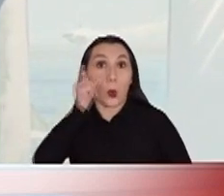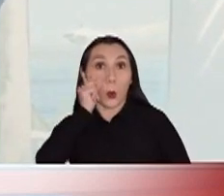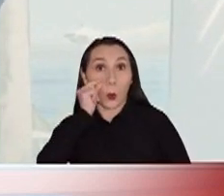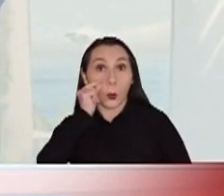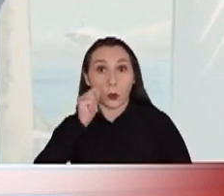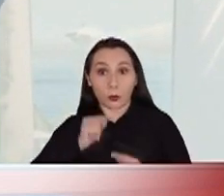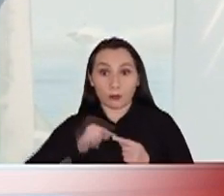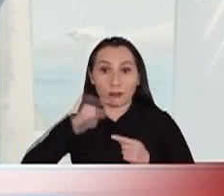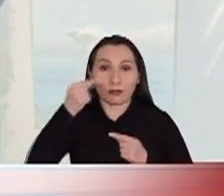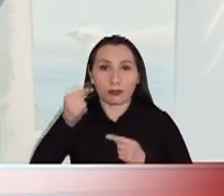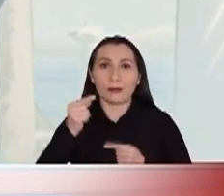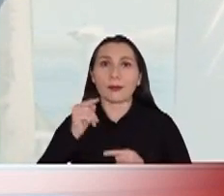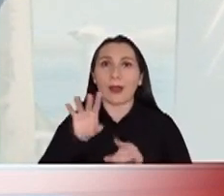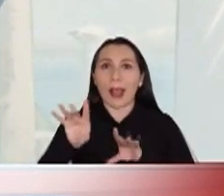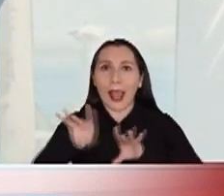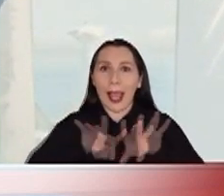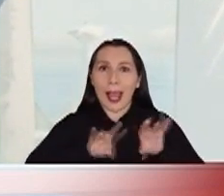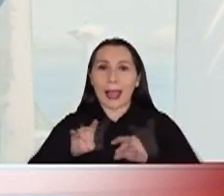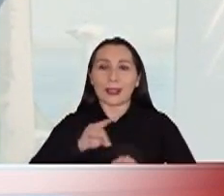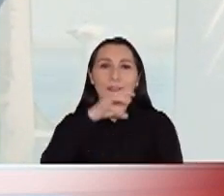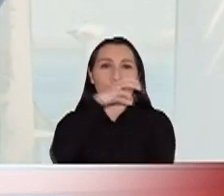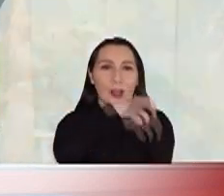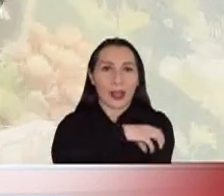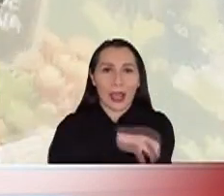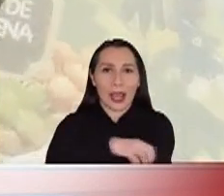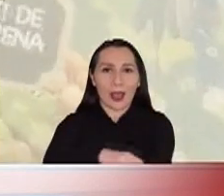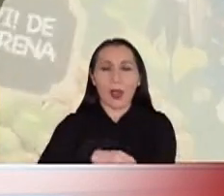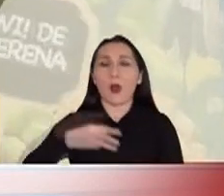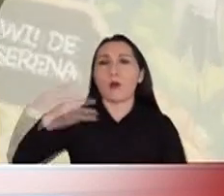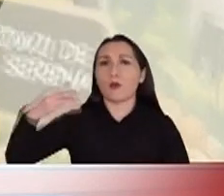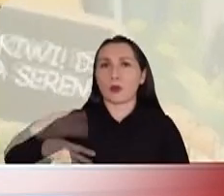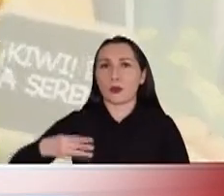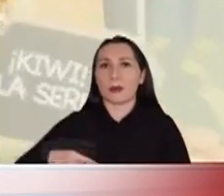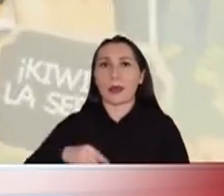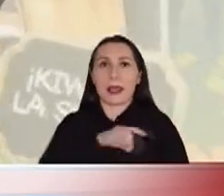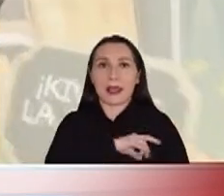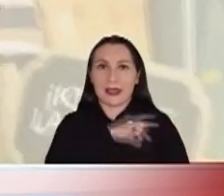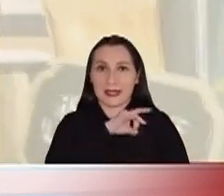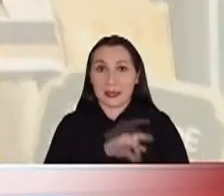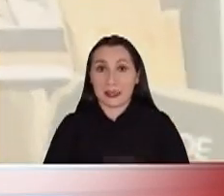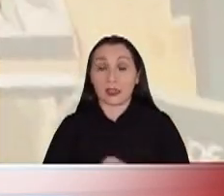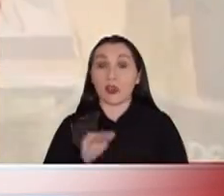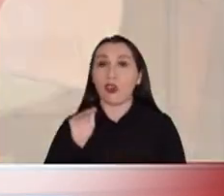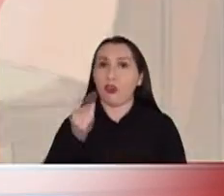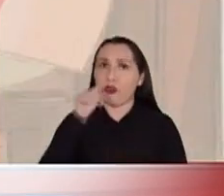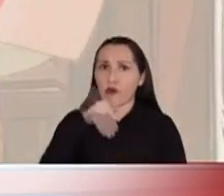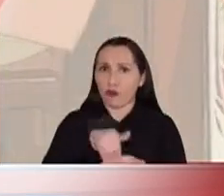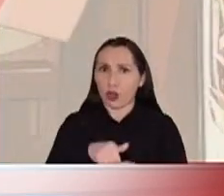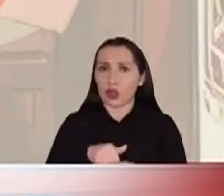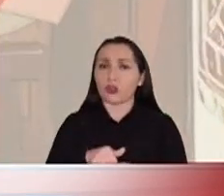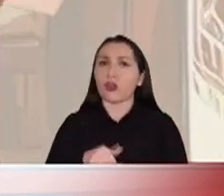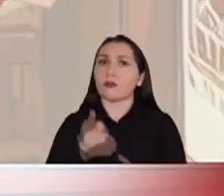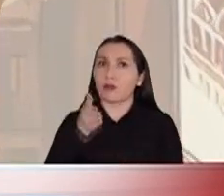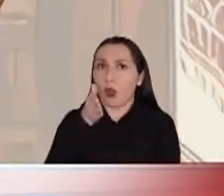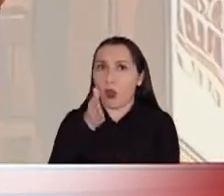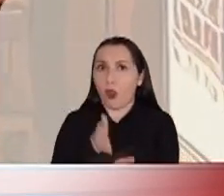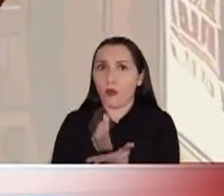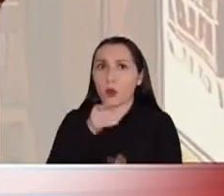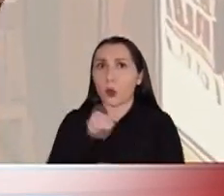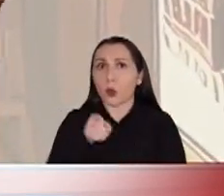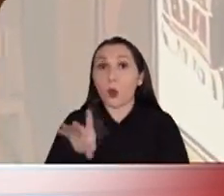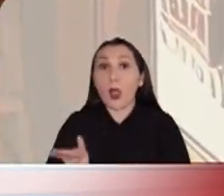realizado un llamado a todos los electores y electoras a revisar su mesa y local de votación en consulta.servel.cl